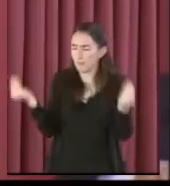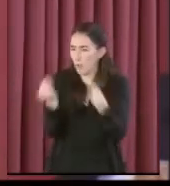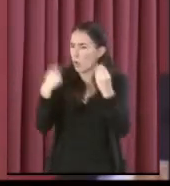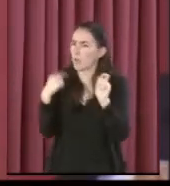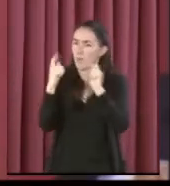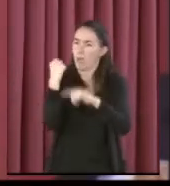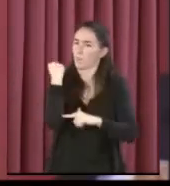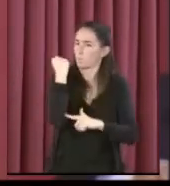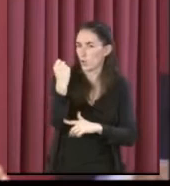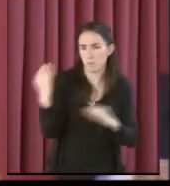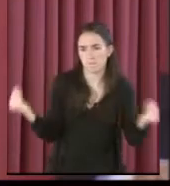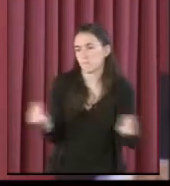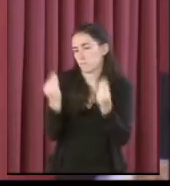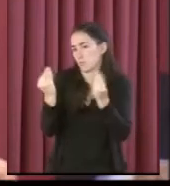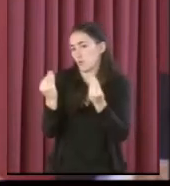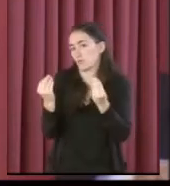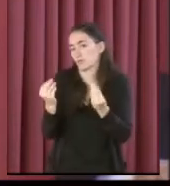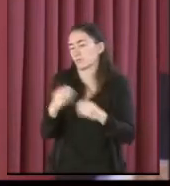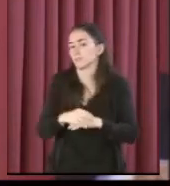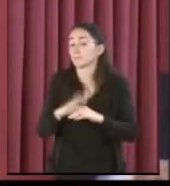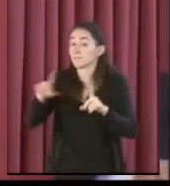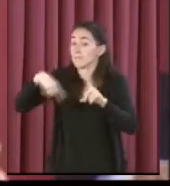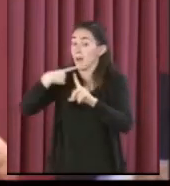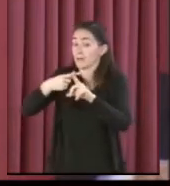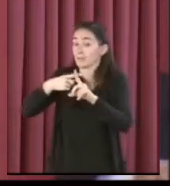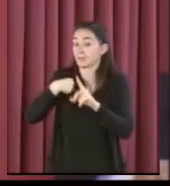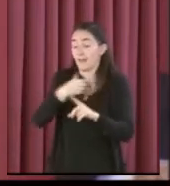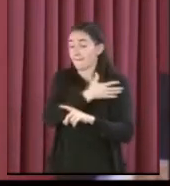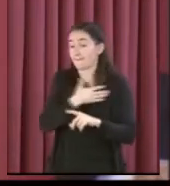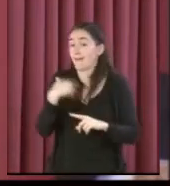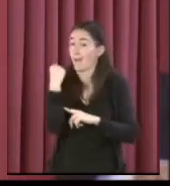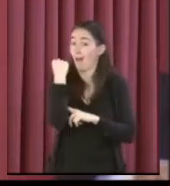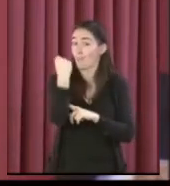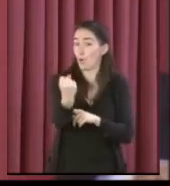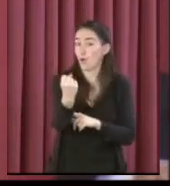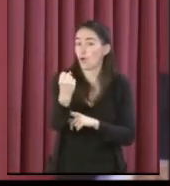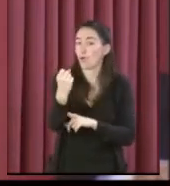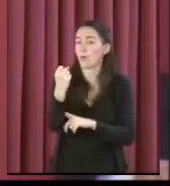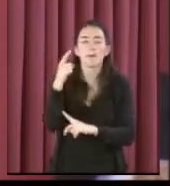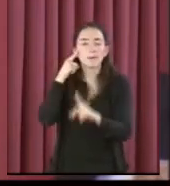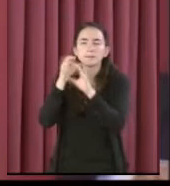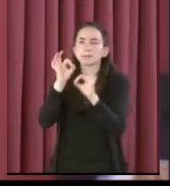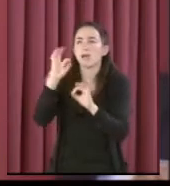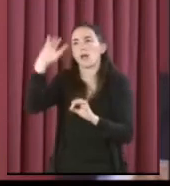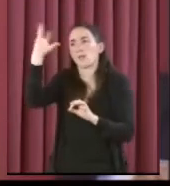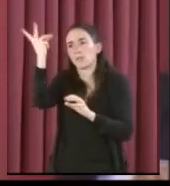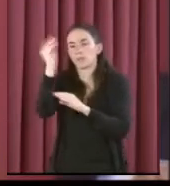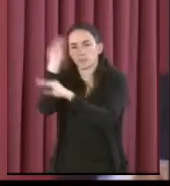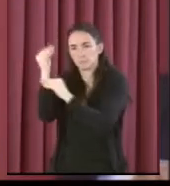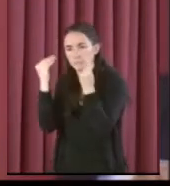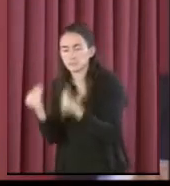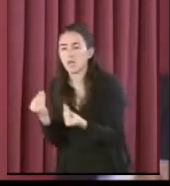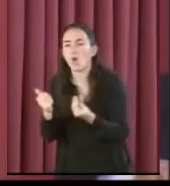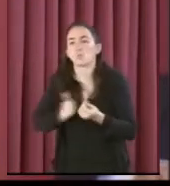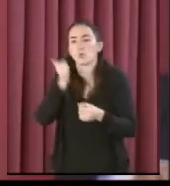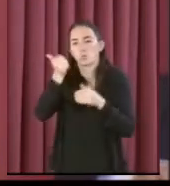nuestras posibilidades y nuestras competencias. Y que lo queremos hacer, además, apostando por la sostenibilidad, por la igualdad de